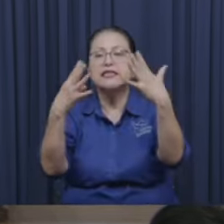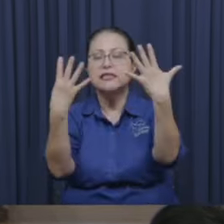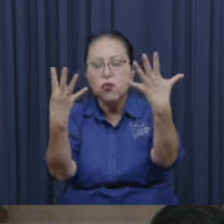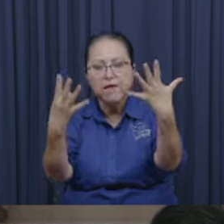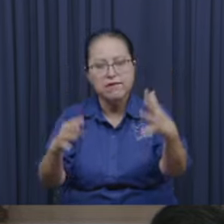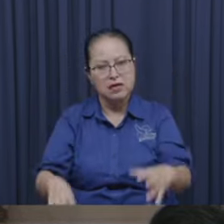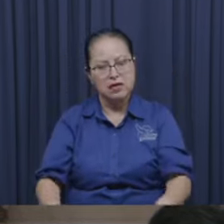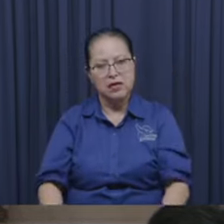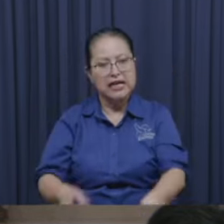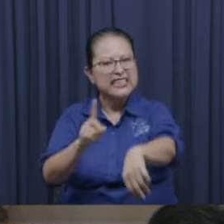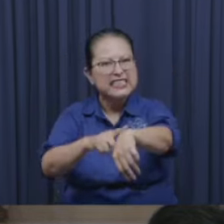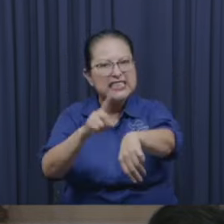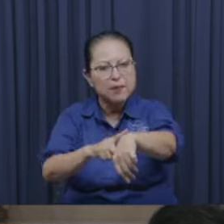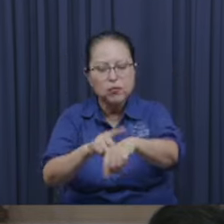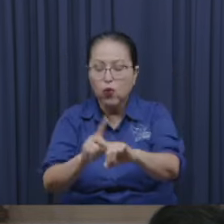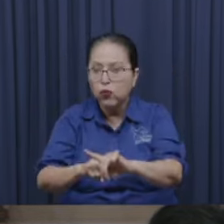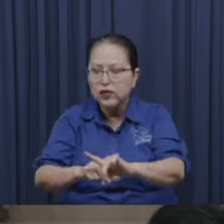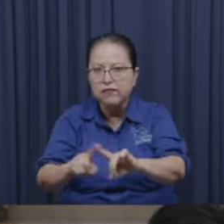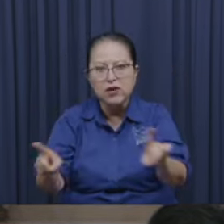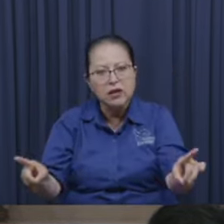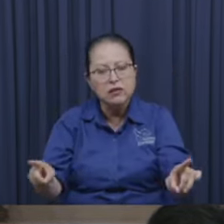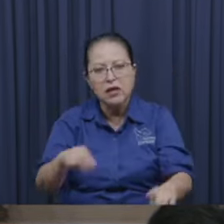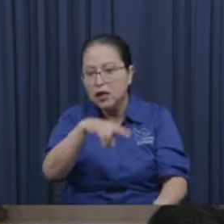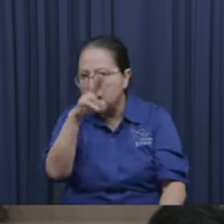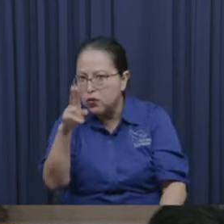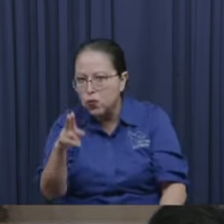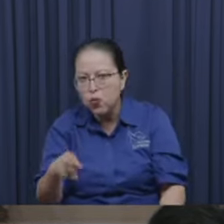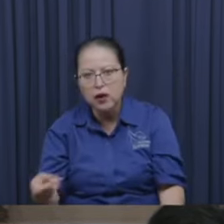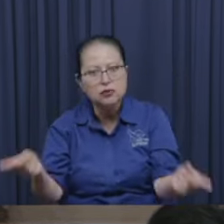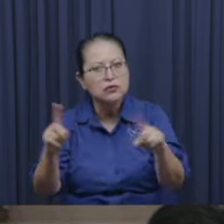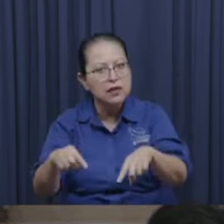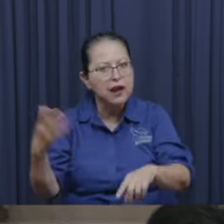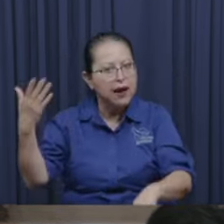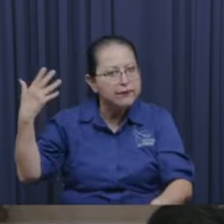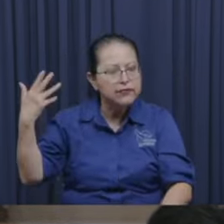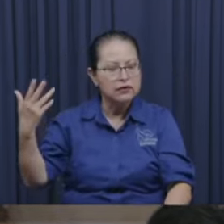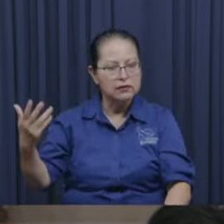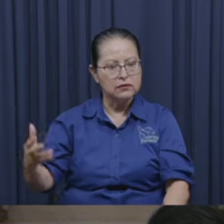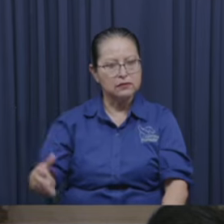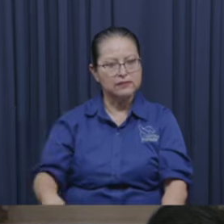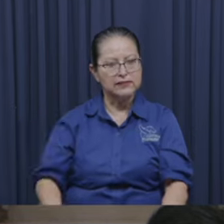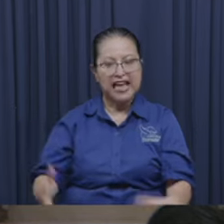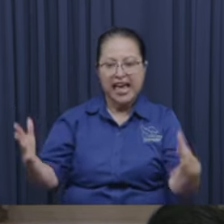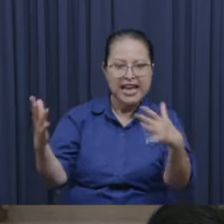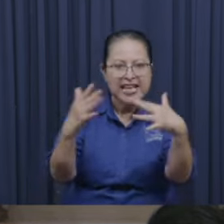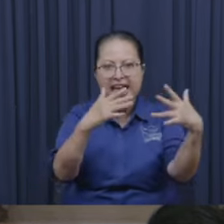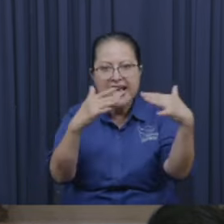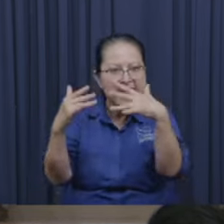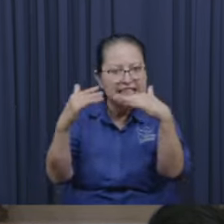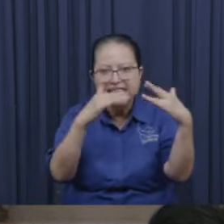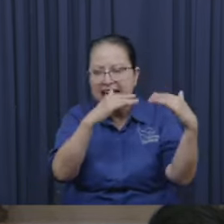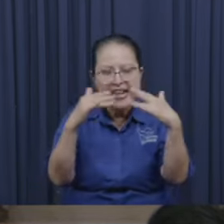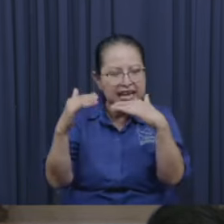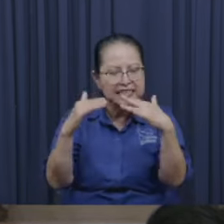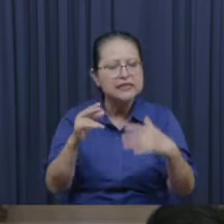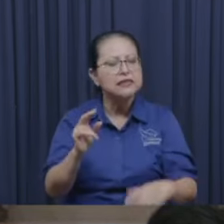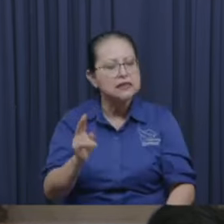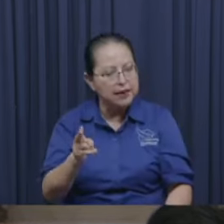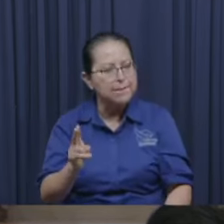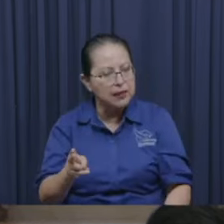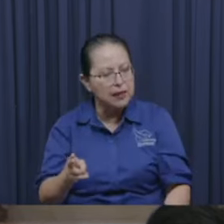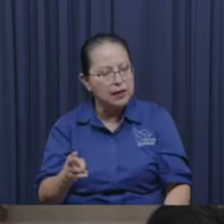tiempo que nunca habían pasado cosas como las que han pasado guerras a guerra siempre ha habido Sí